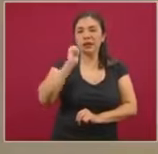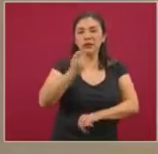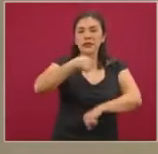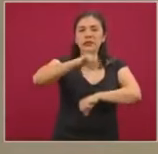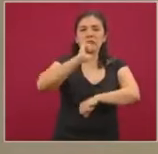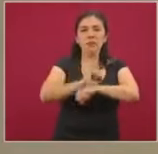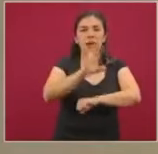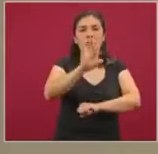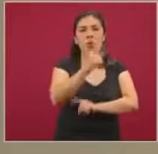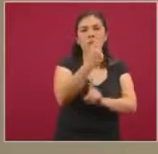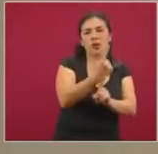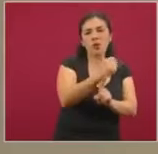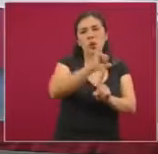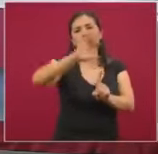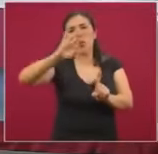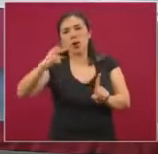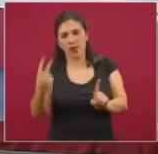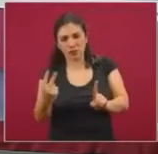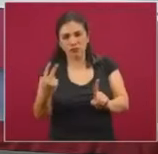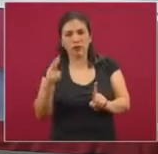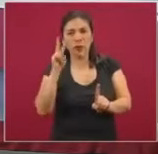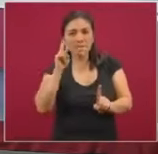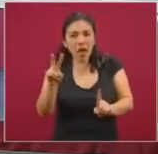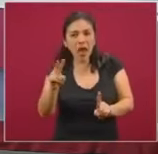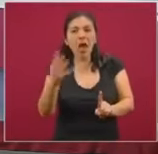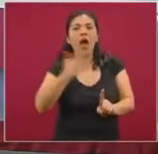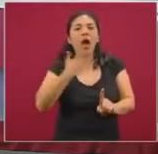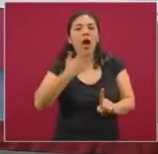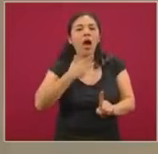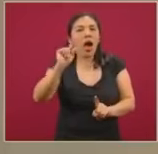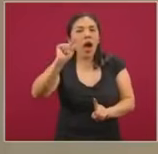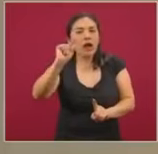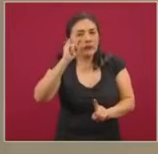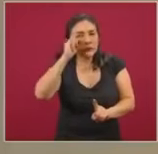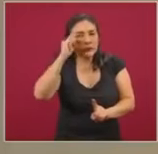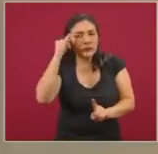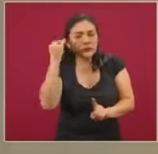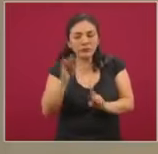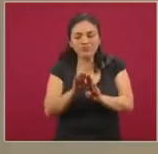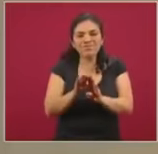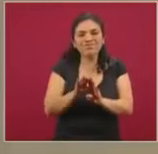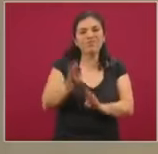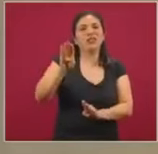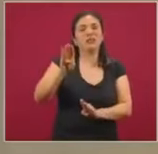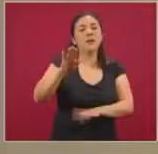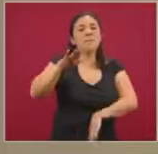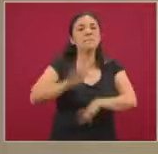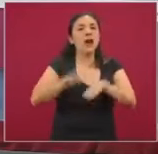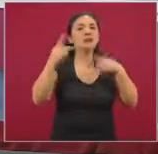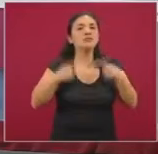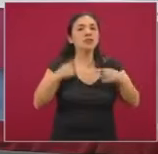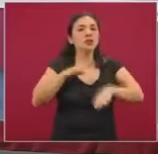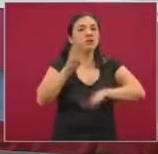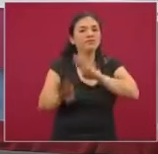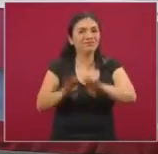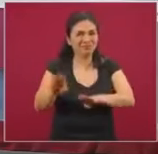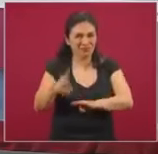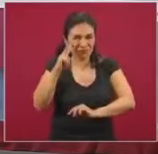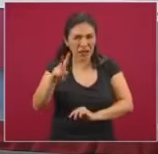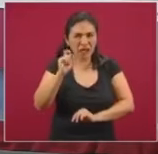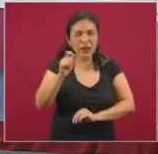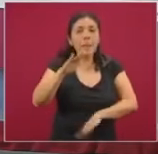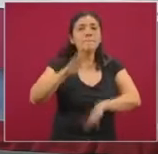semana 41 y 42, es que tenemos una tendencia que se incrementa y en donde la diferencial es